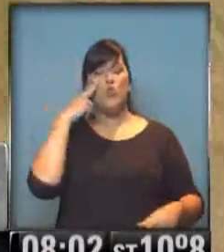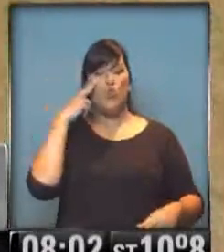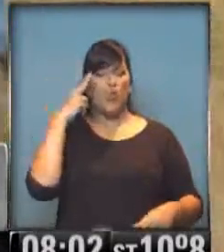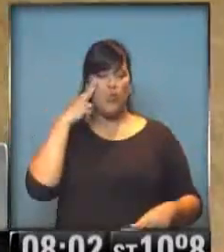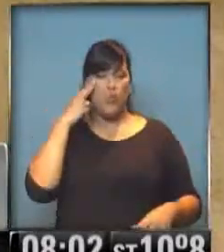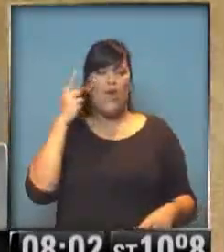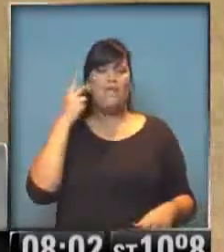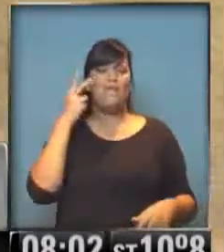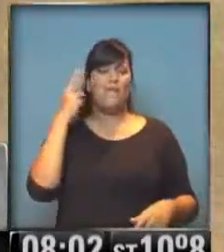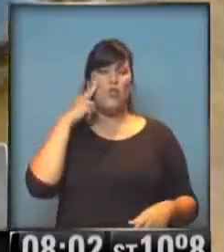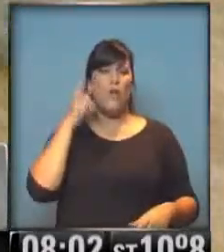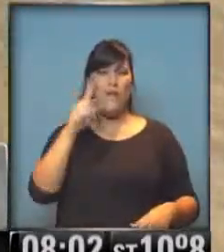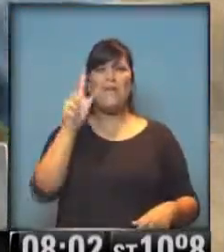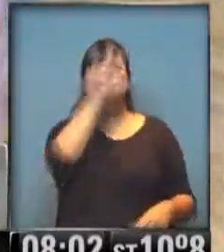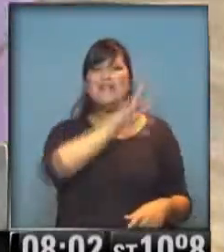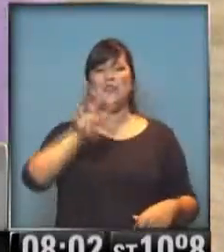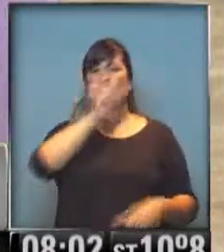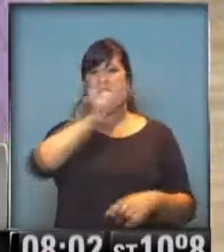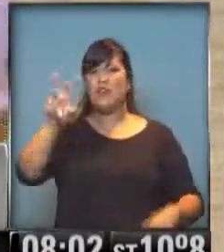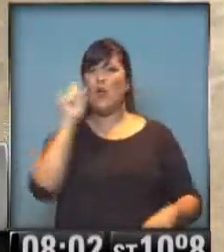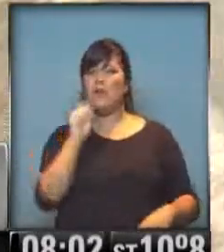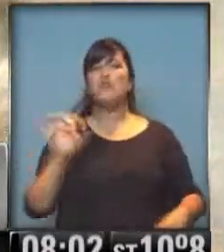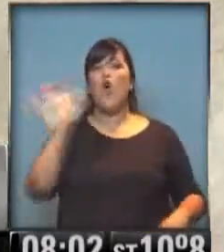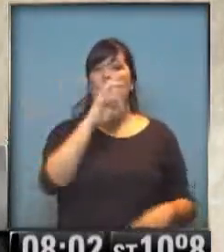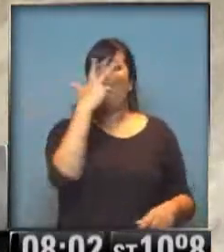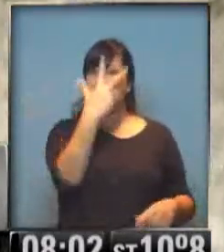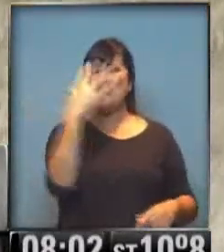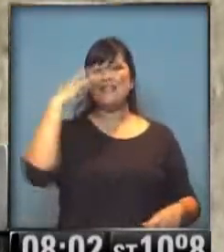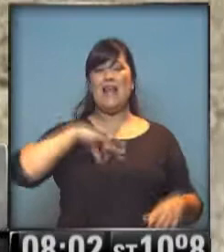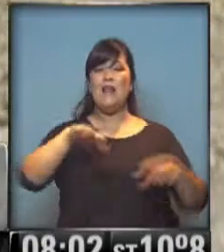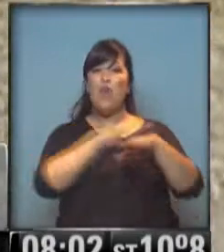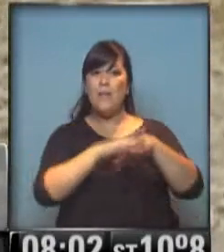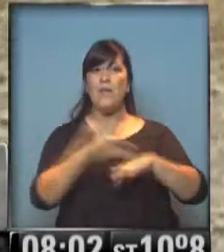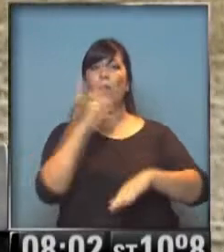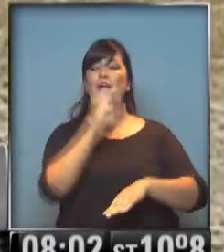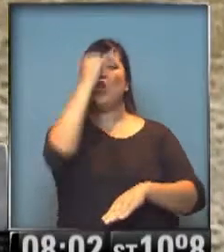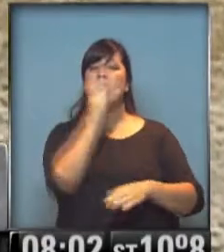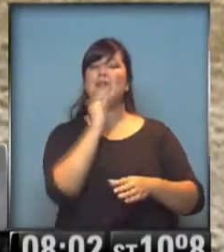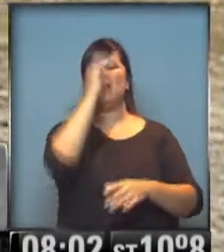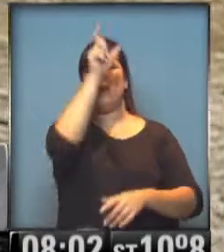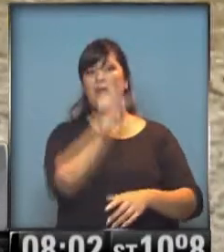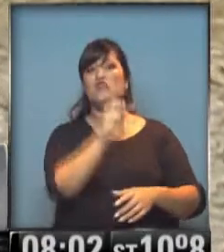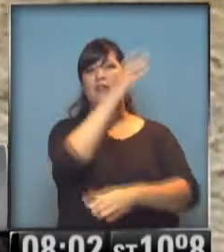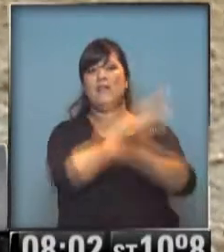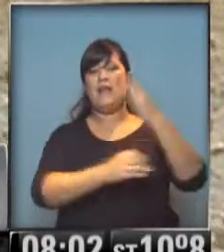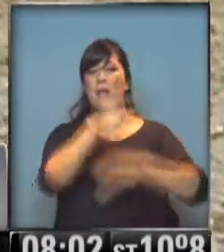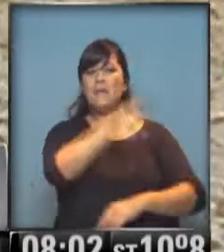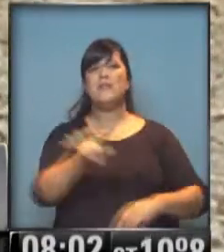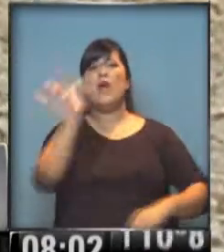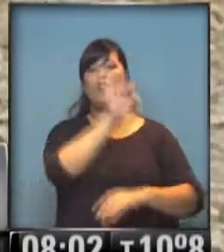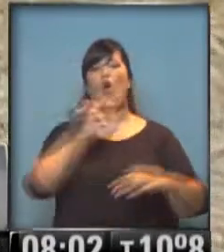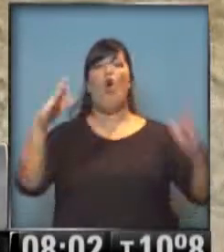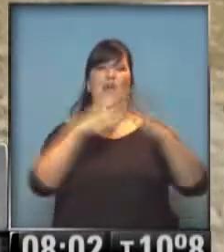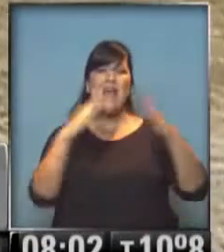pesos o hasta 3 salarios mínimos para los hogares con un familiar discapacitado o que se ubiquen en viviendas de uso social y